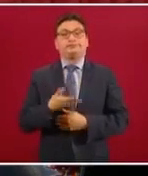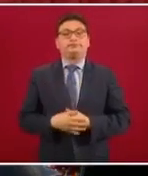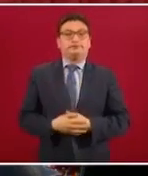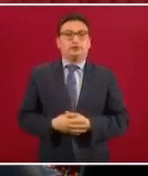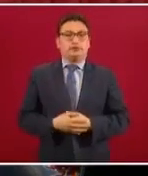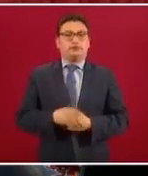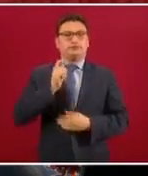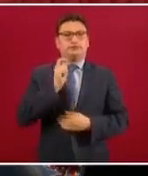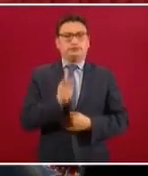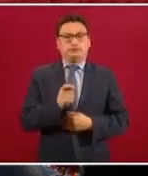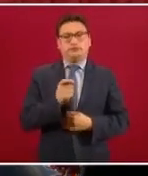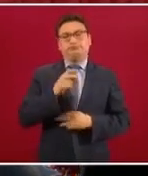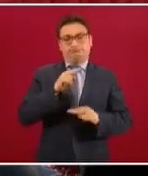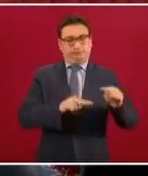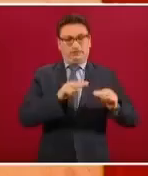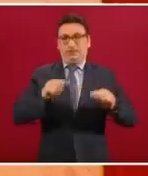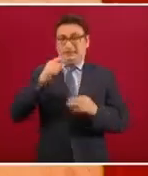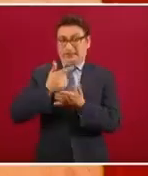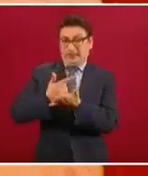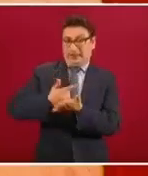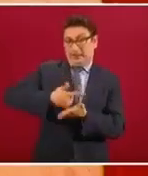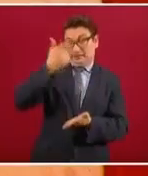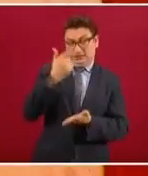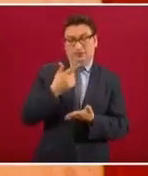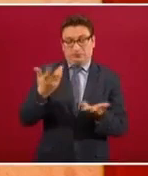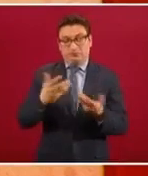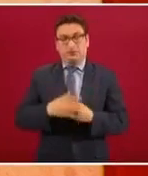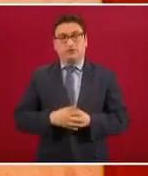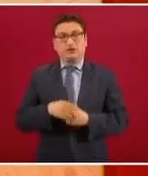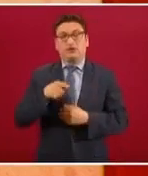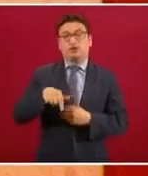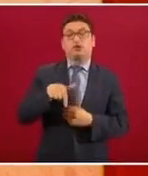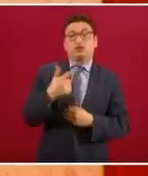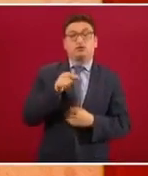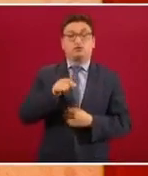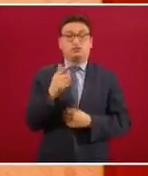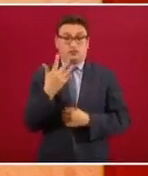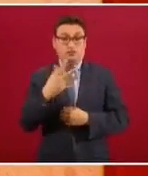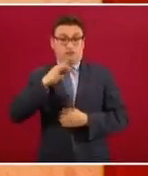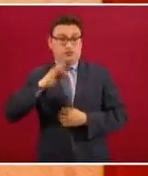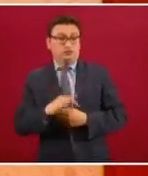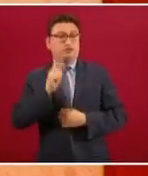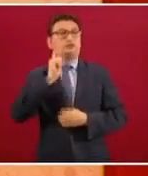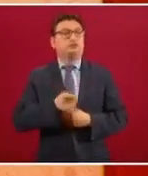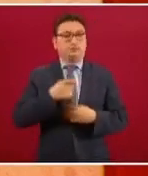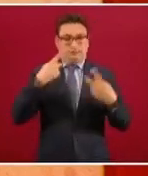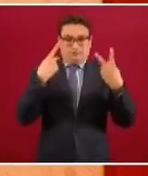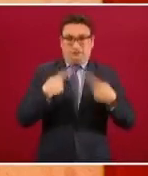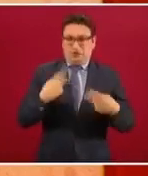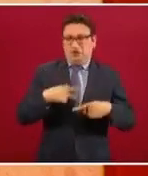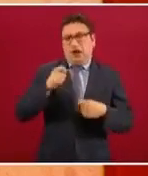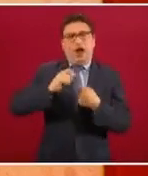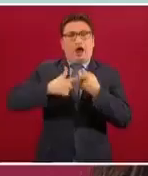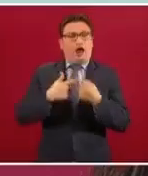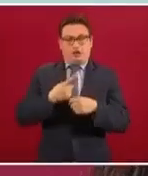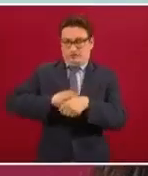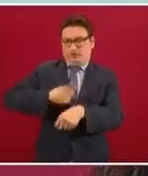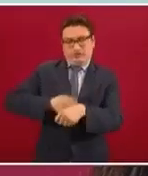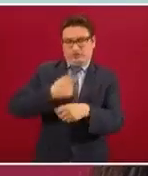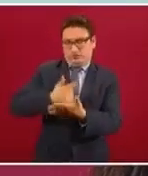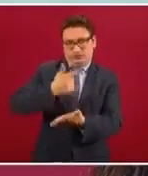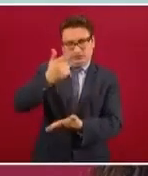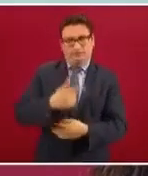Esta es la distribución de los casos graves. Como podemos ver ahí, el 12.5% son personas con enfermedad grave